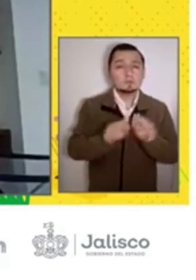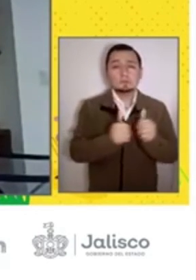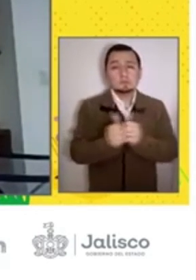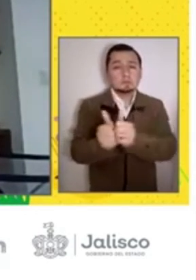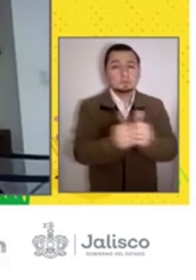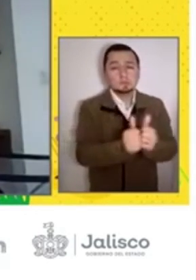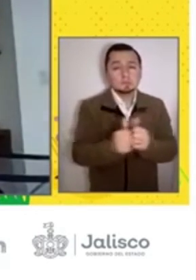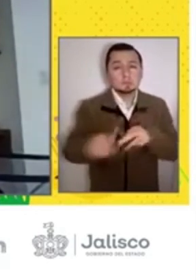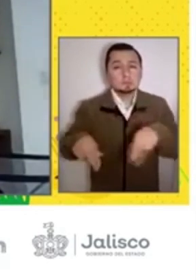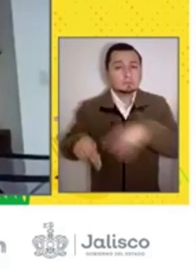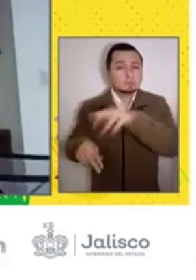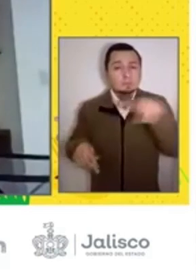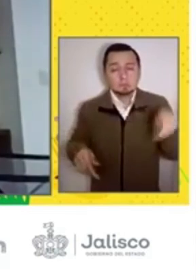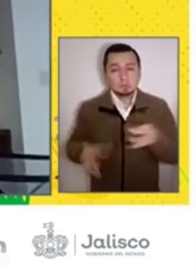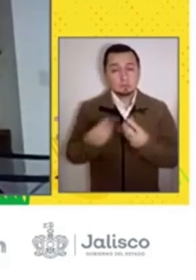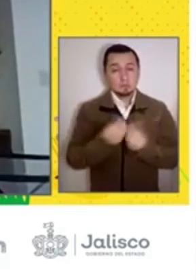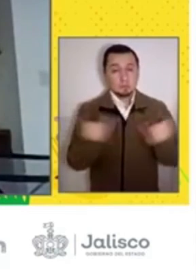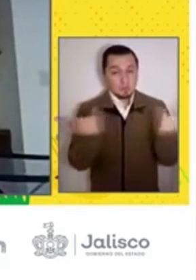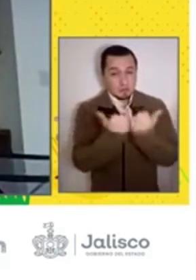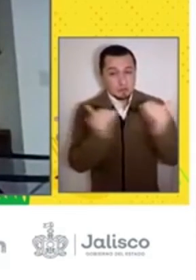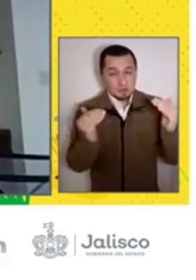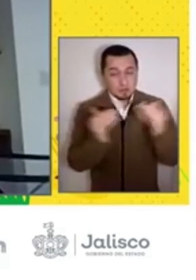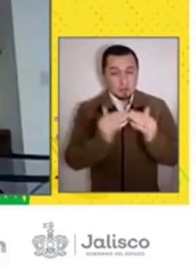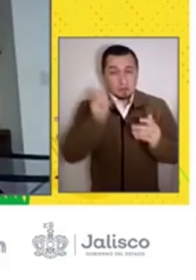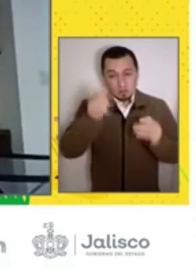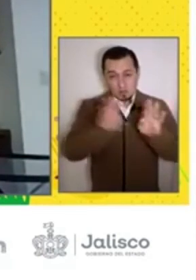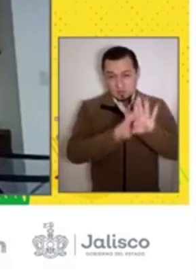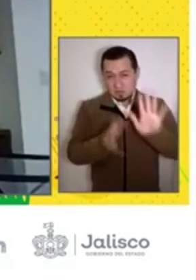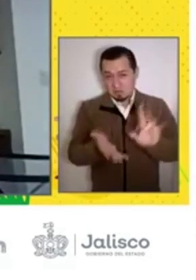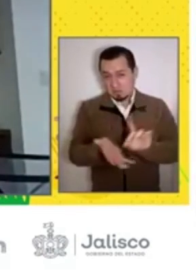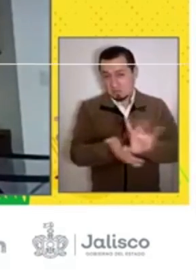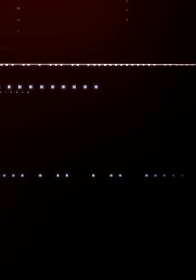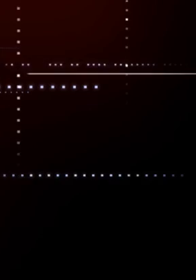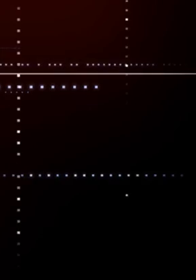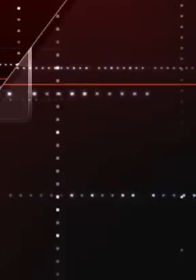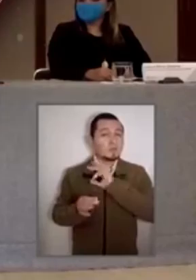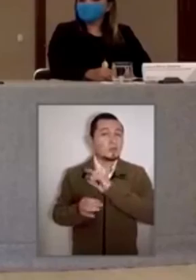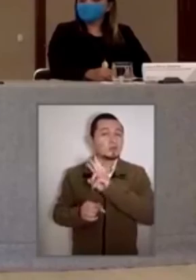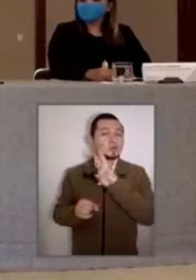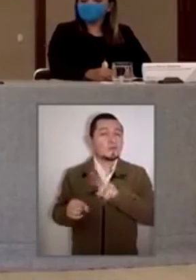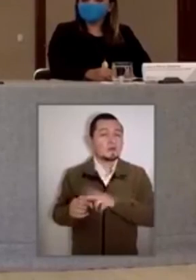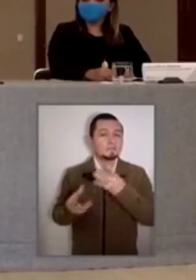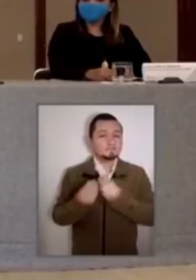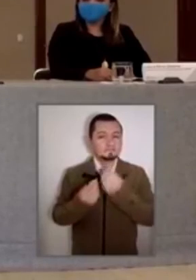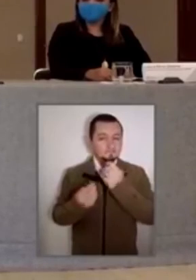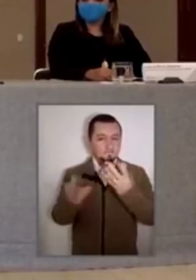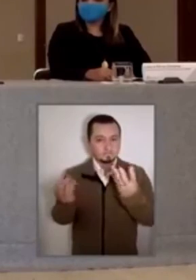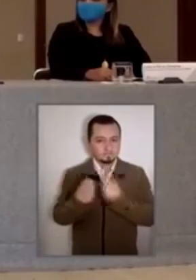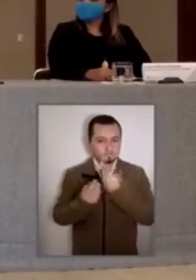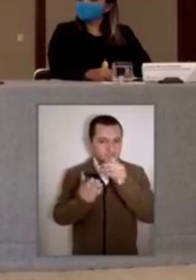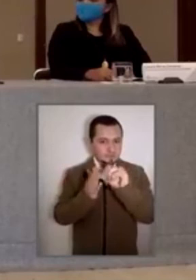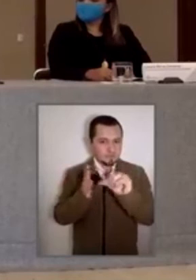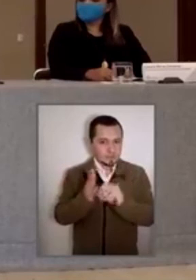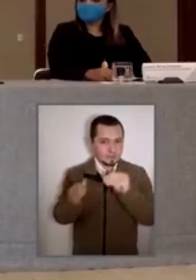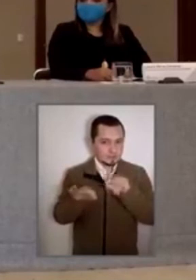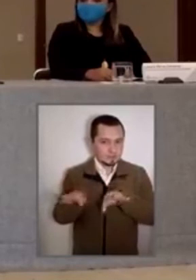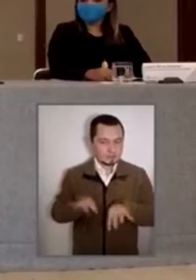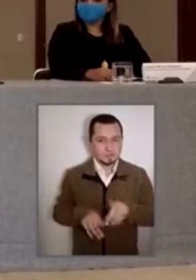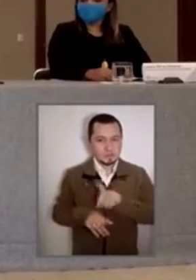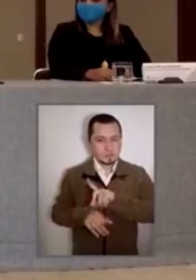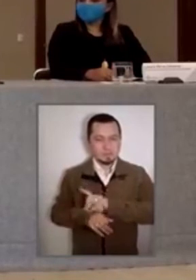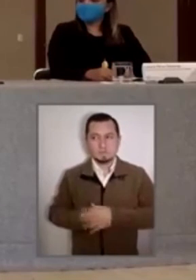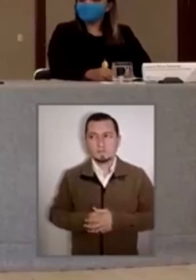si no se planifica con perspectiva de género, está dejando fuera más de la mitad de la población. Para propiciar una movilidad con